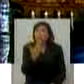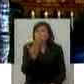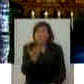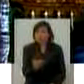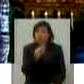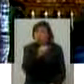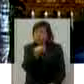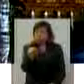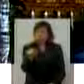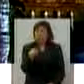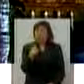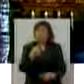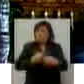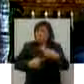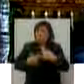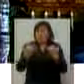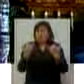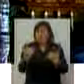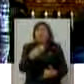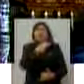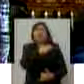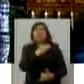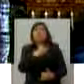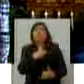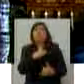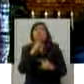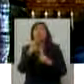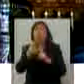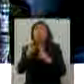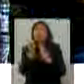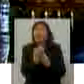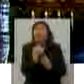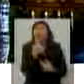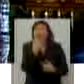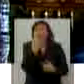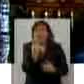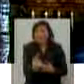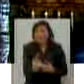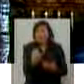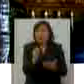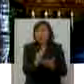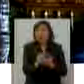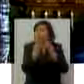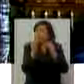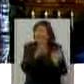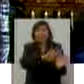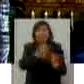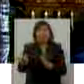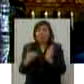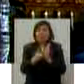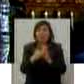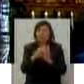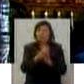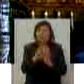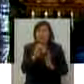presidente que venga aquí el ministro de cultura y que diga la derogatoria de este decreto supremo